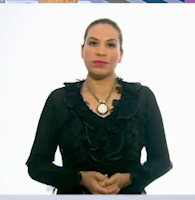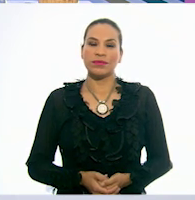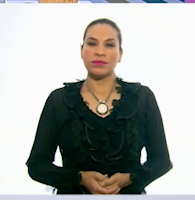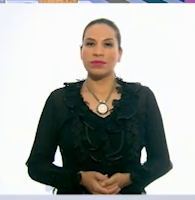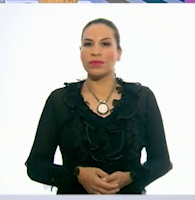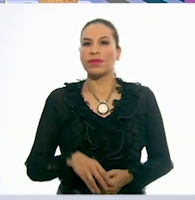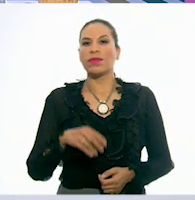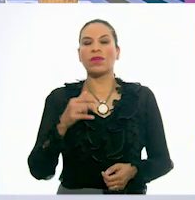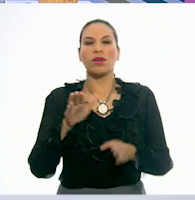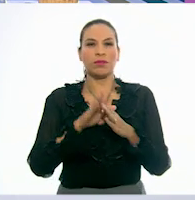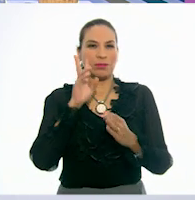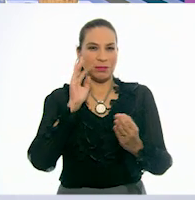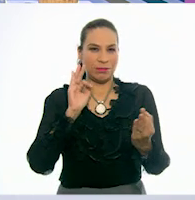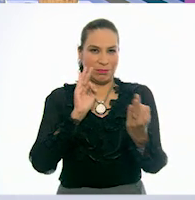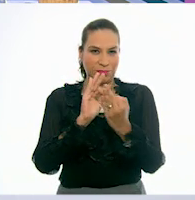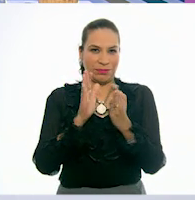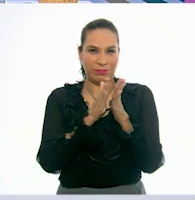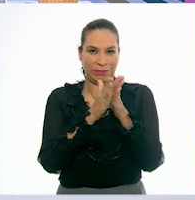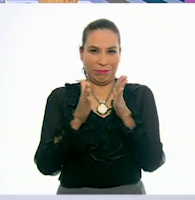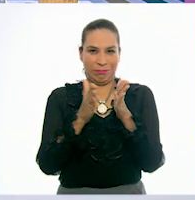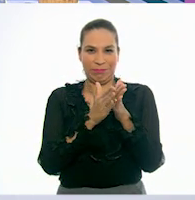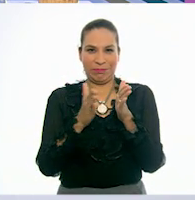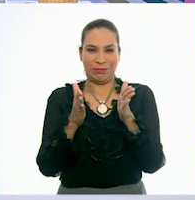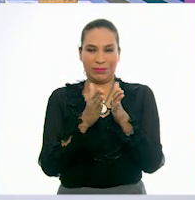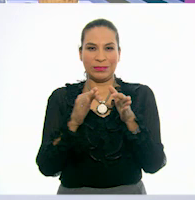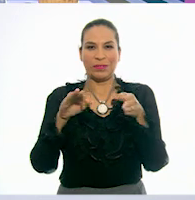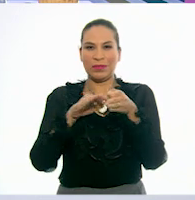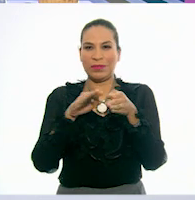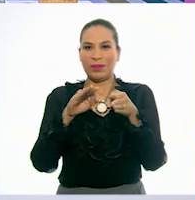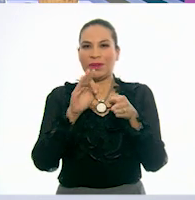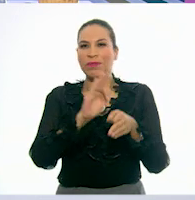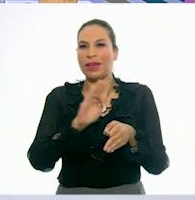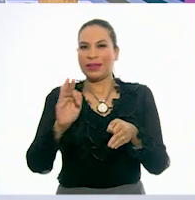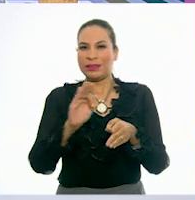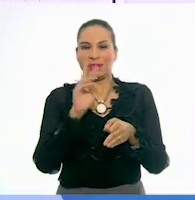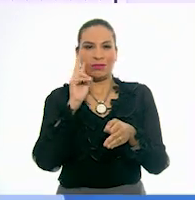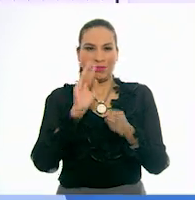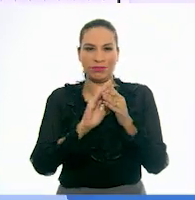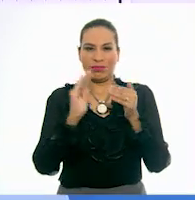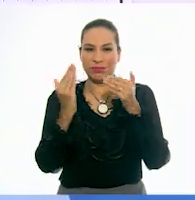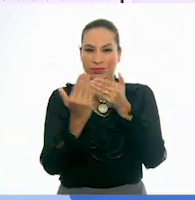Ok, como fue muy cerquita, la vamos a poner por atrás.